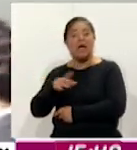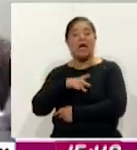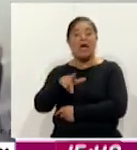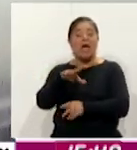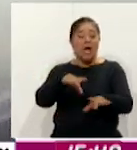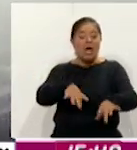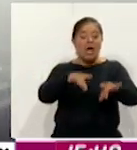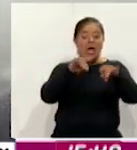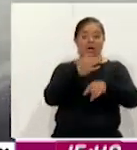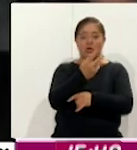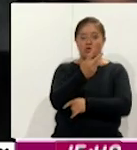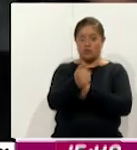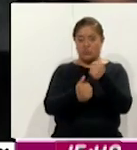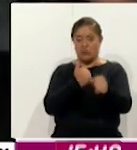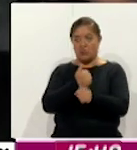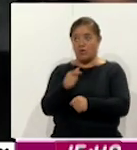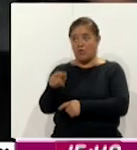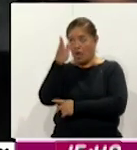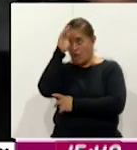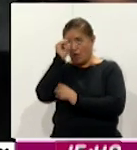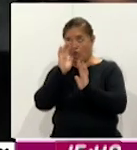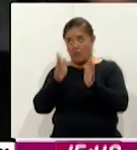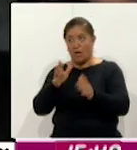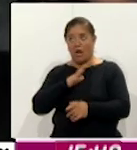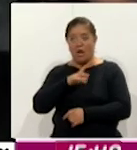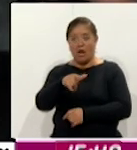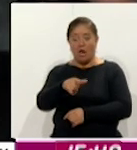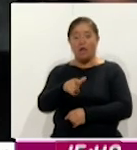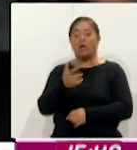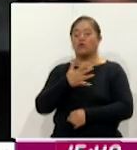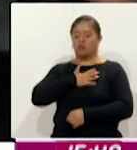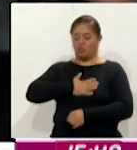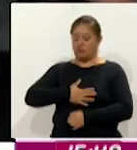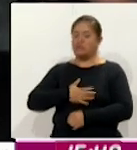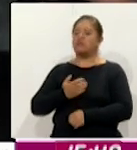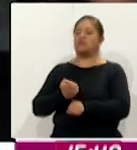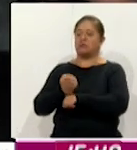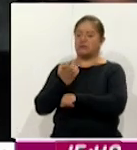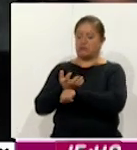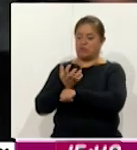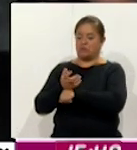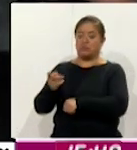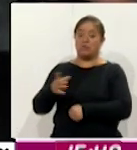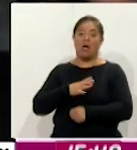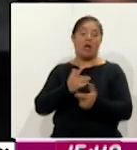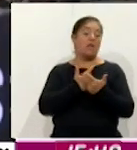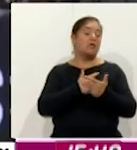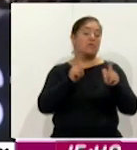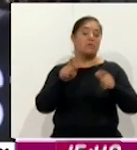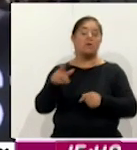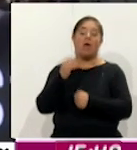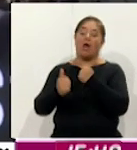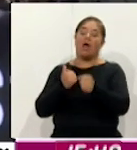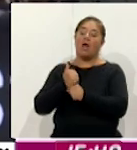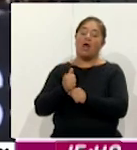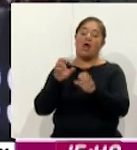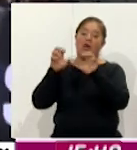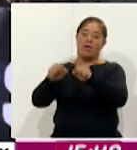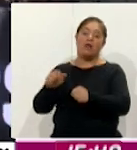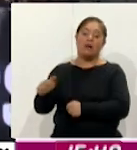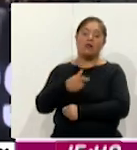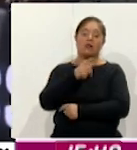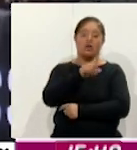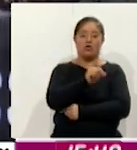52 años alcanzó un acuerdo de culpabilidad con la justicia de Estados Unidos, según el cual quedaría en libertad tras años de detención en